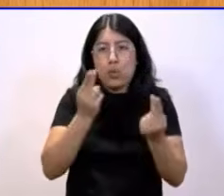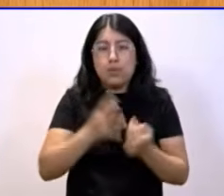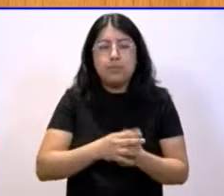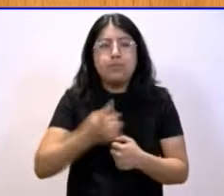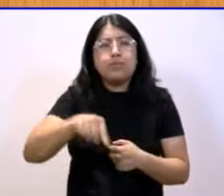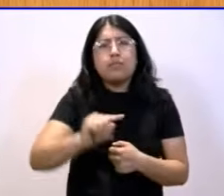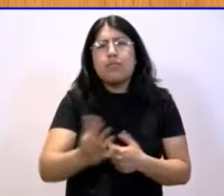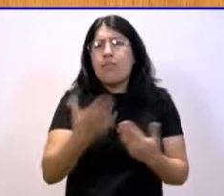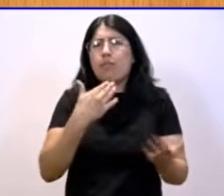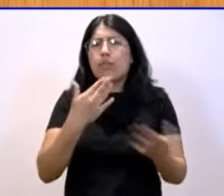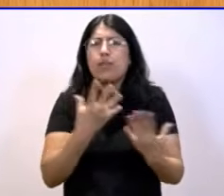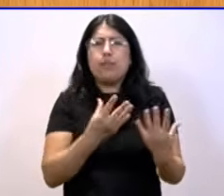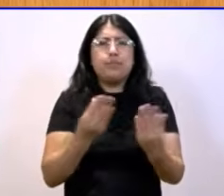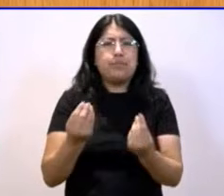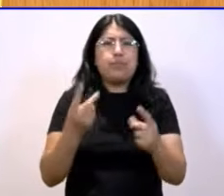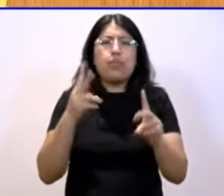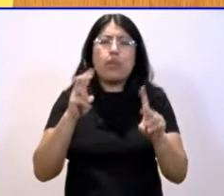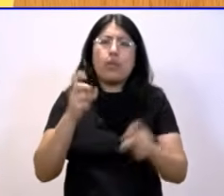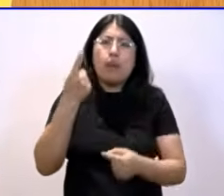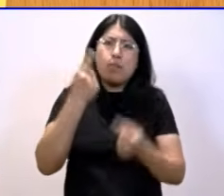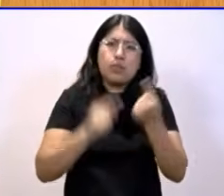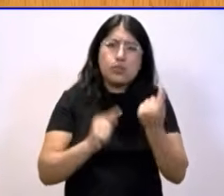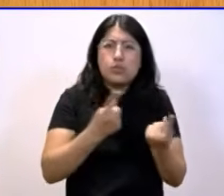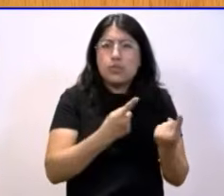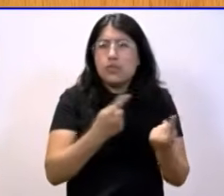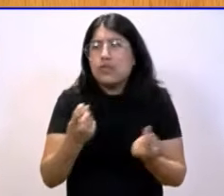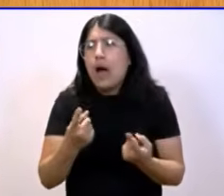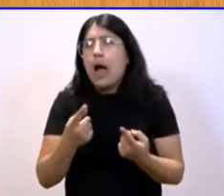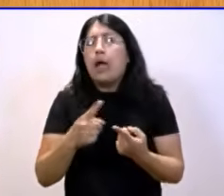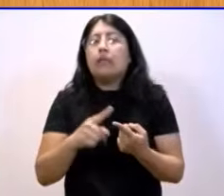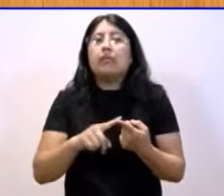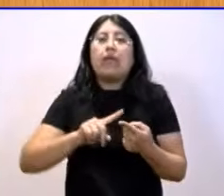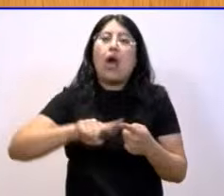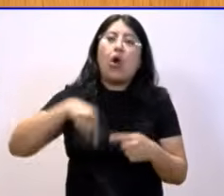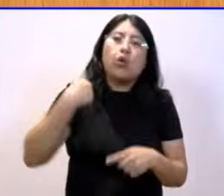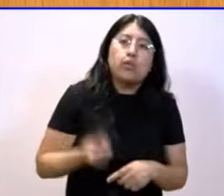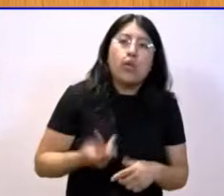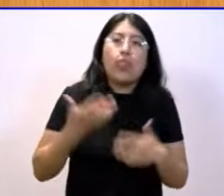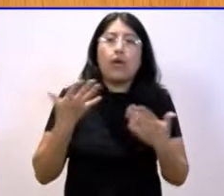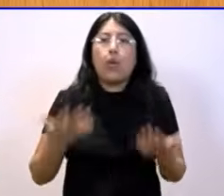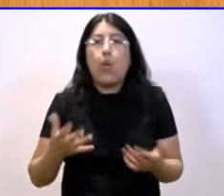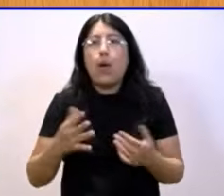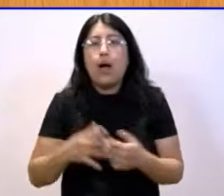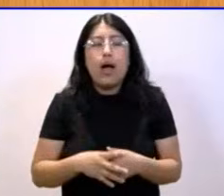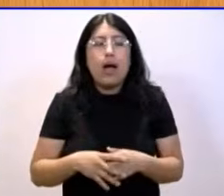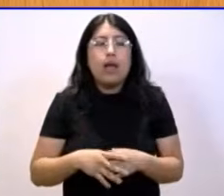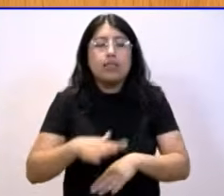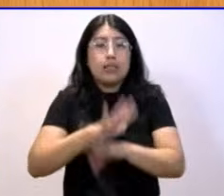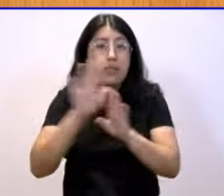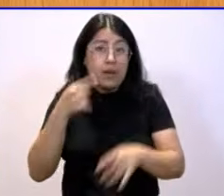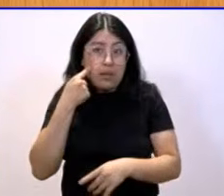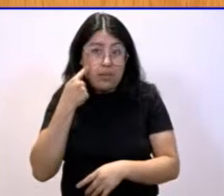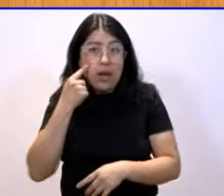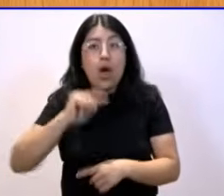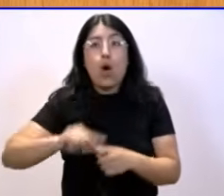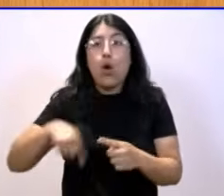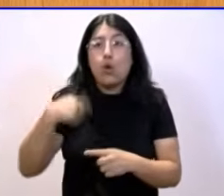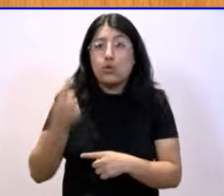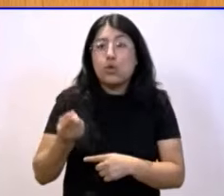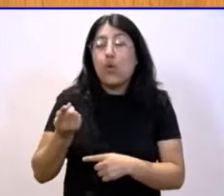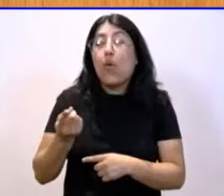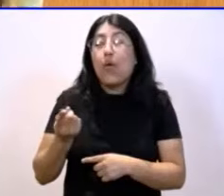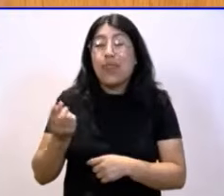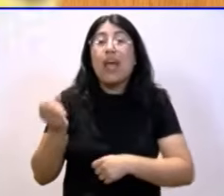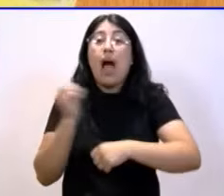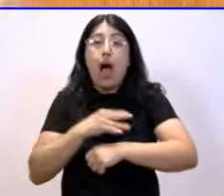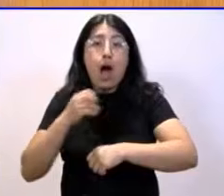mucho de la falta de presupuestos y de los efectos que tiene. Pues fíjese las consecuencias que tiene para las propias arcas públicas